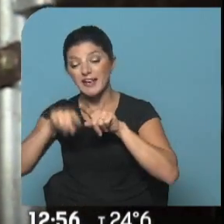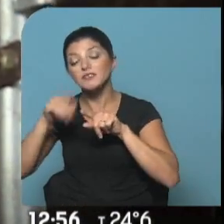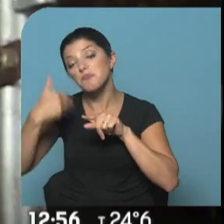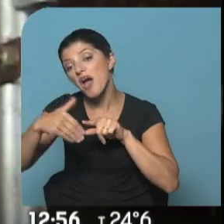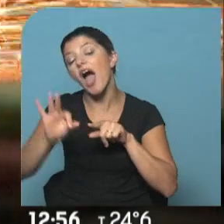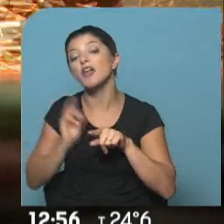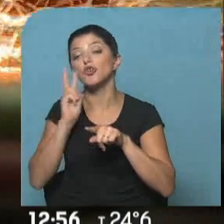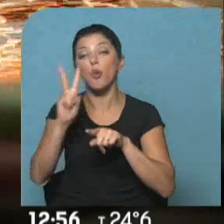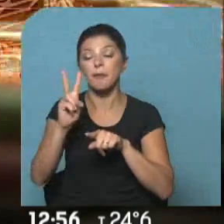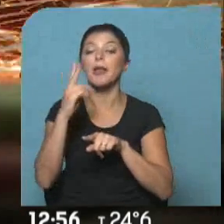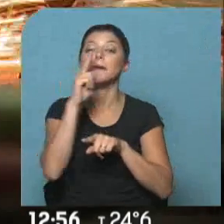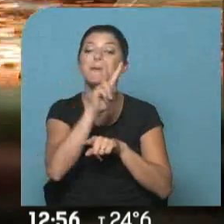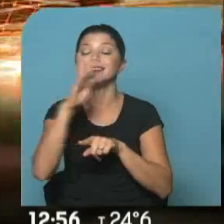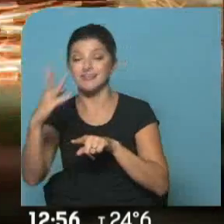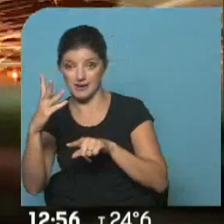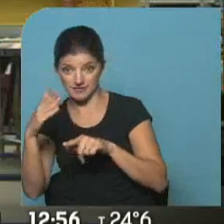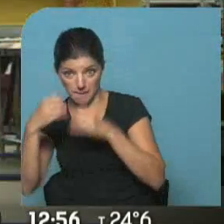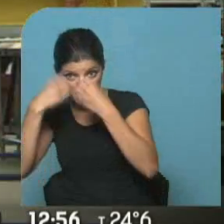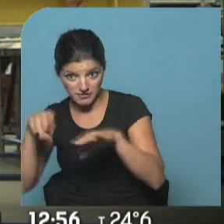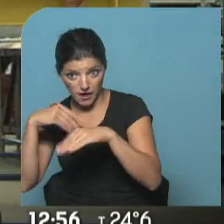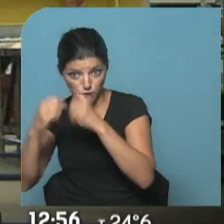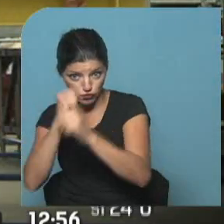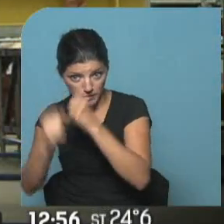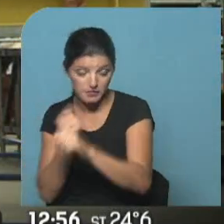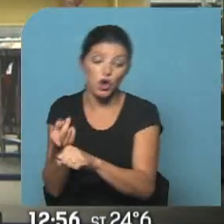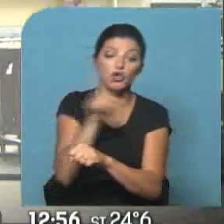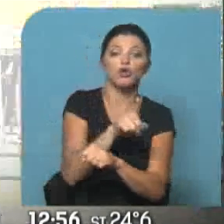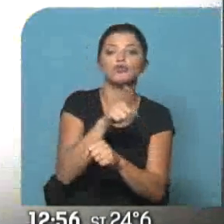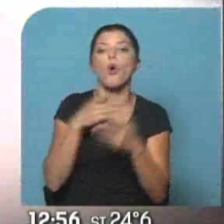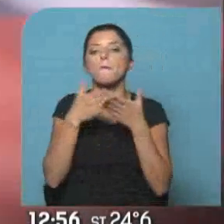2023 y un portaaviones que entraría en servicio en 2029.